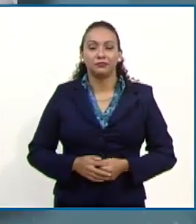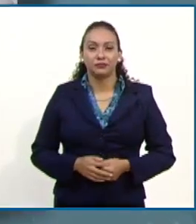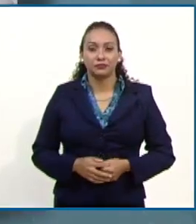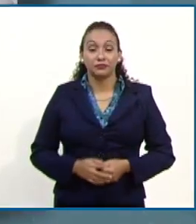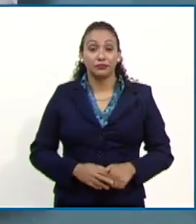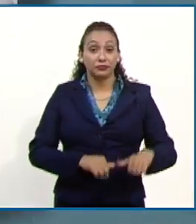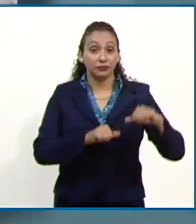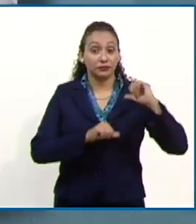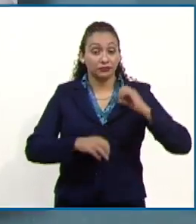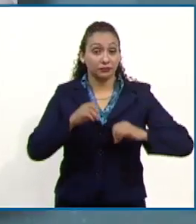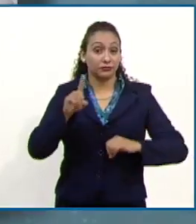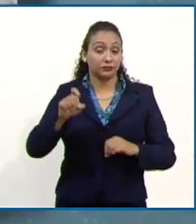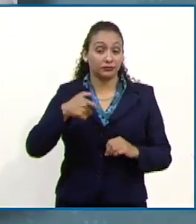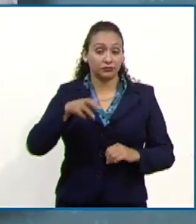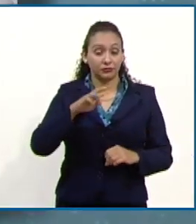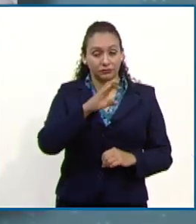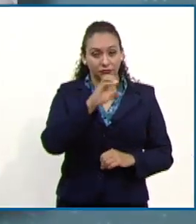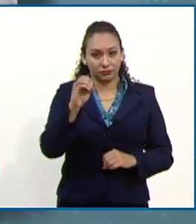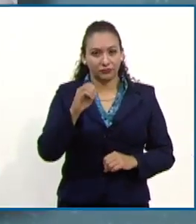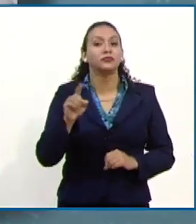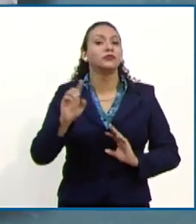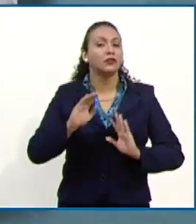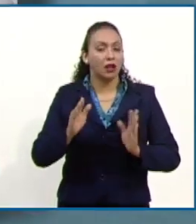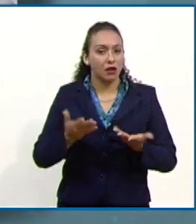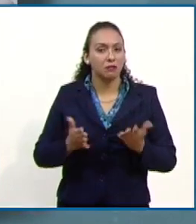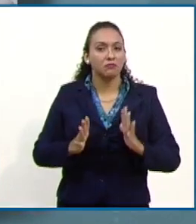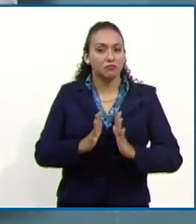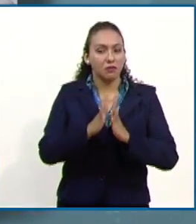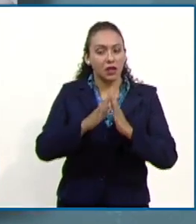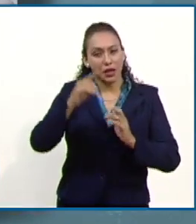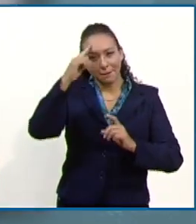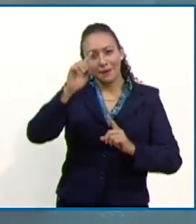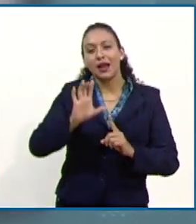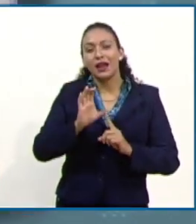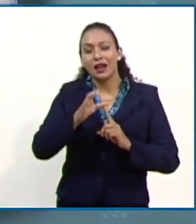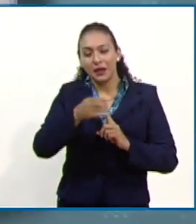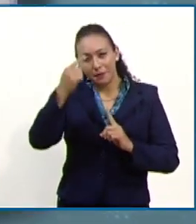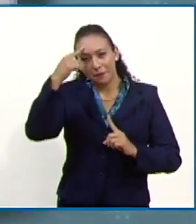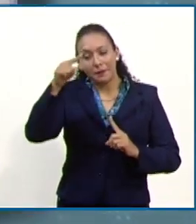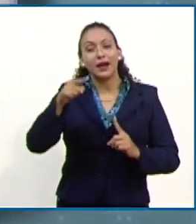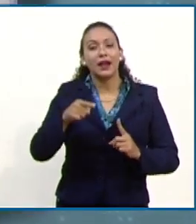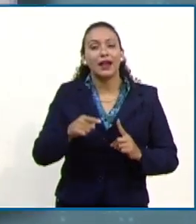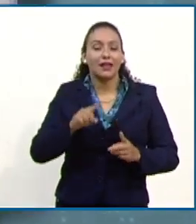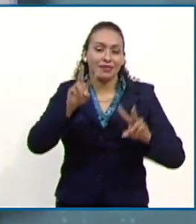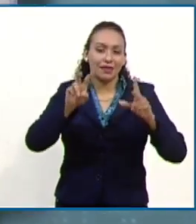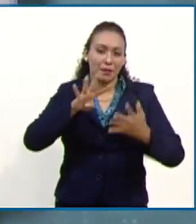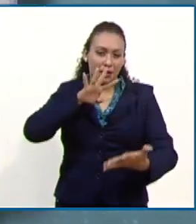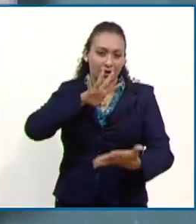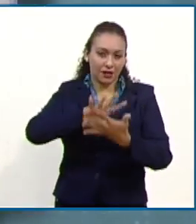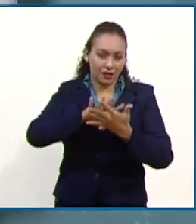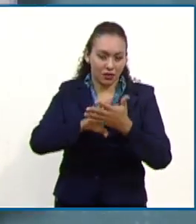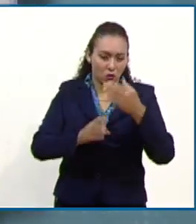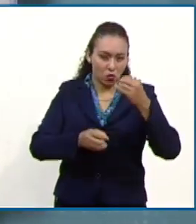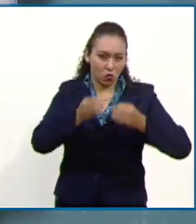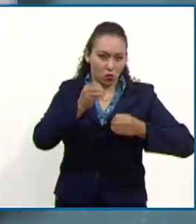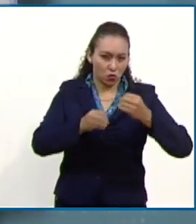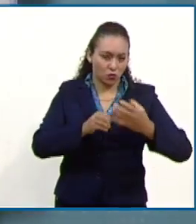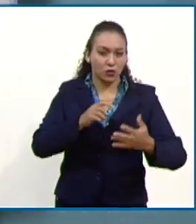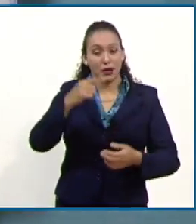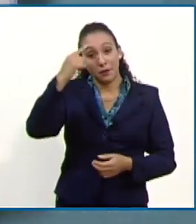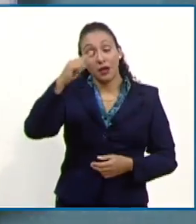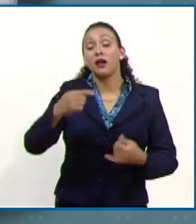Poder Judicial de Quintana Roo participó en la instalación de la Comisión Intersecretarial del Sistema Penitenciario y de Justicia Penal